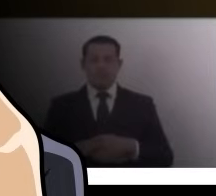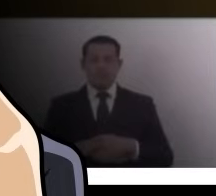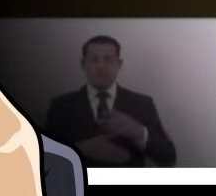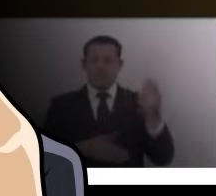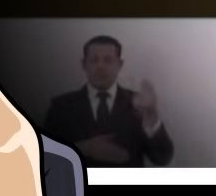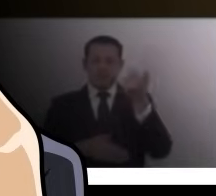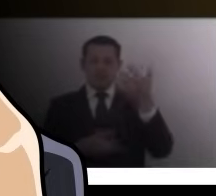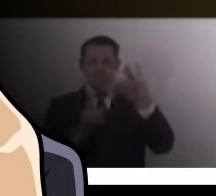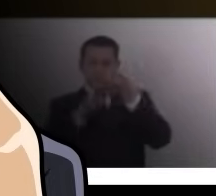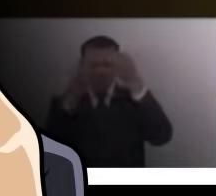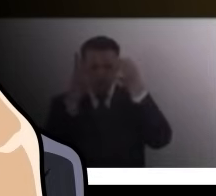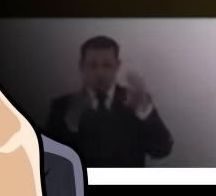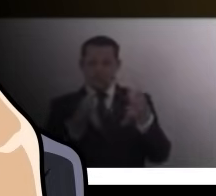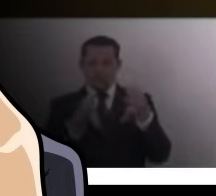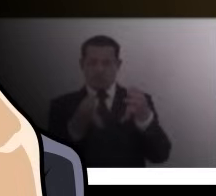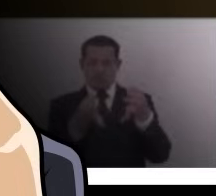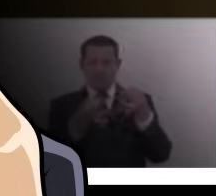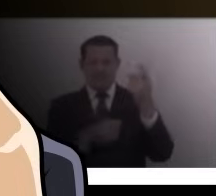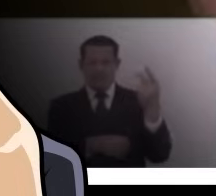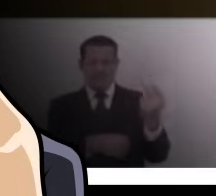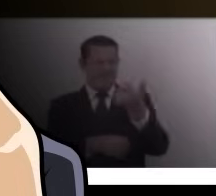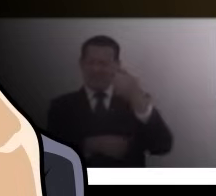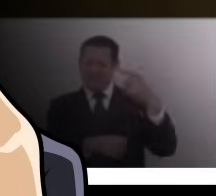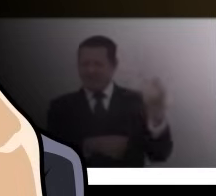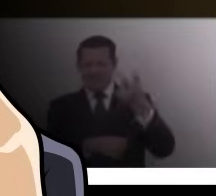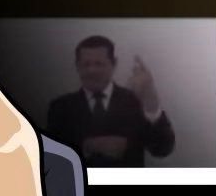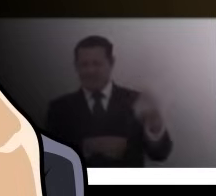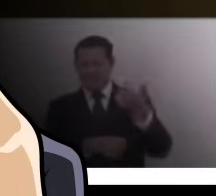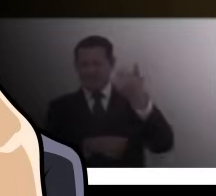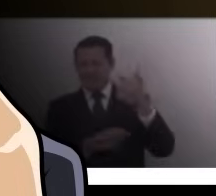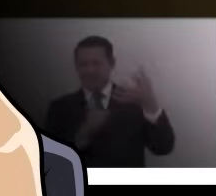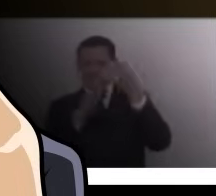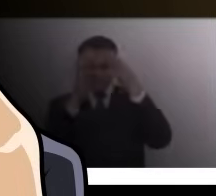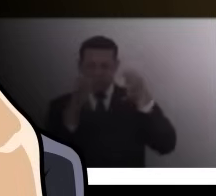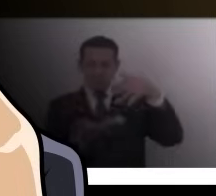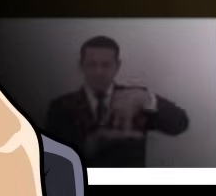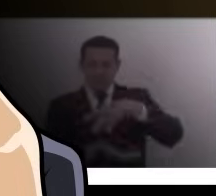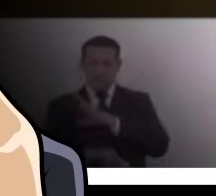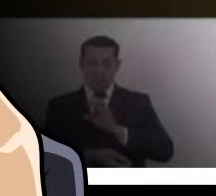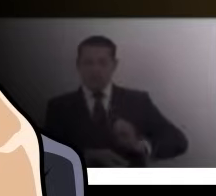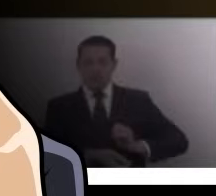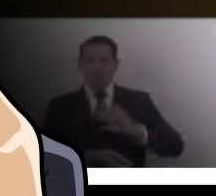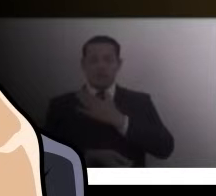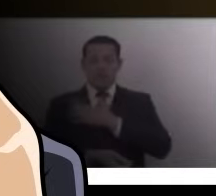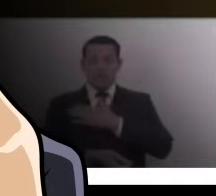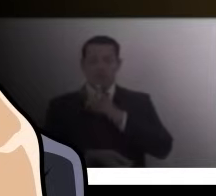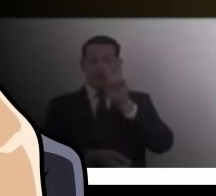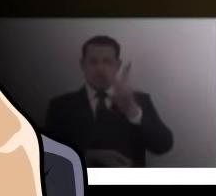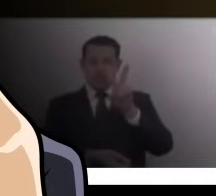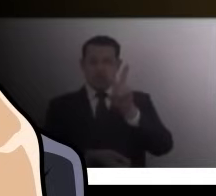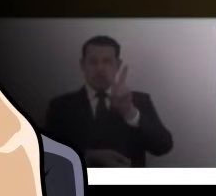bien sencilla la decisión que se tiene que tomar, es muy, muy sencilla. El pueblo salvadoreño tiene